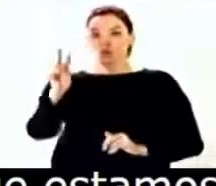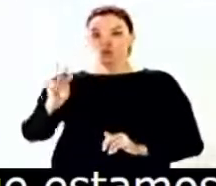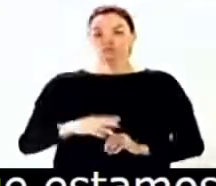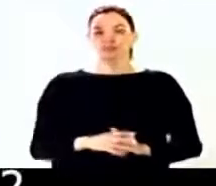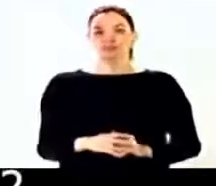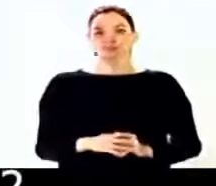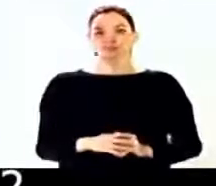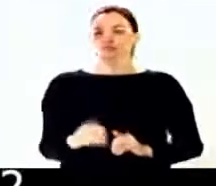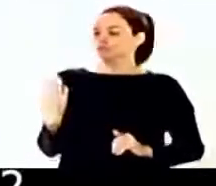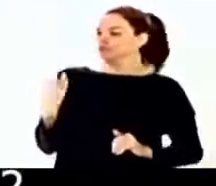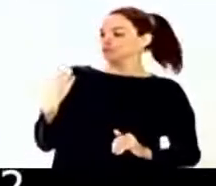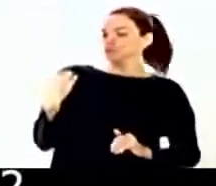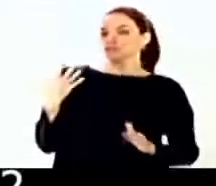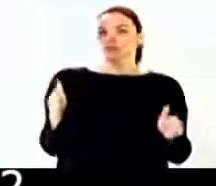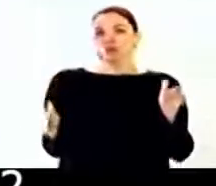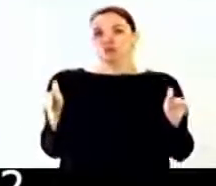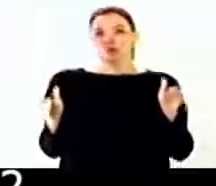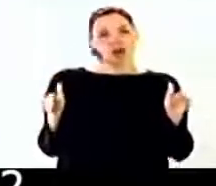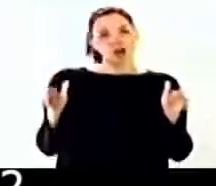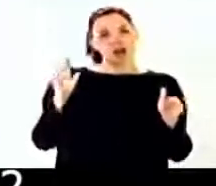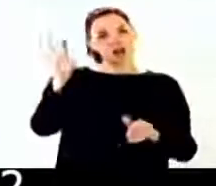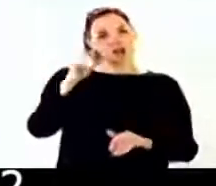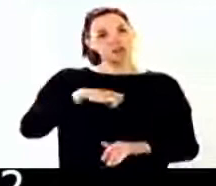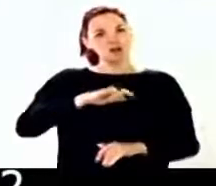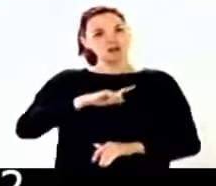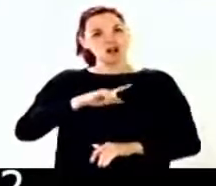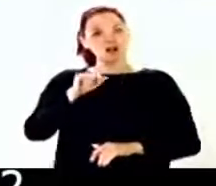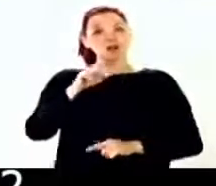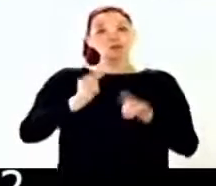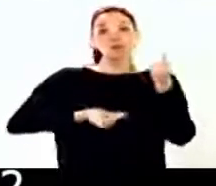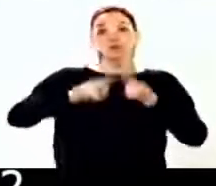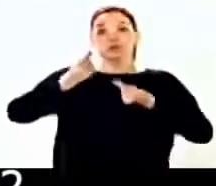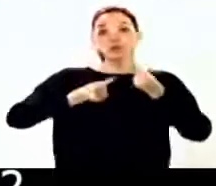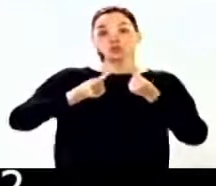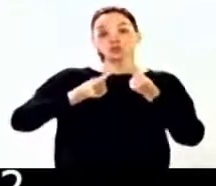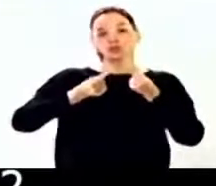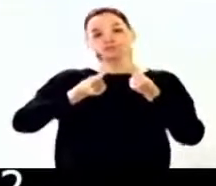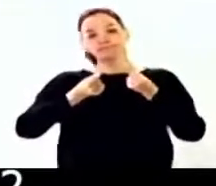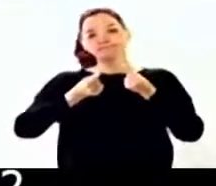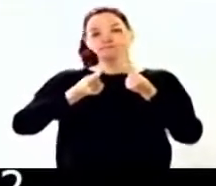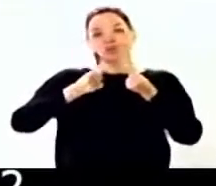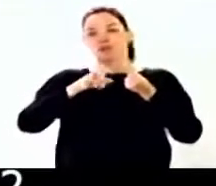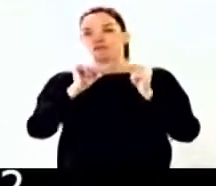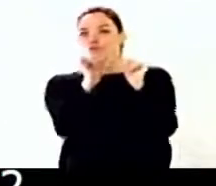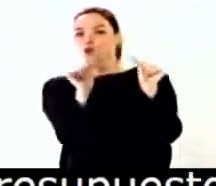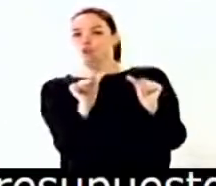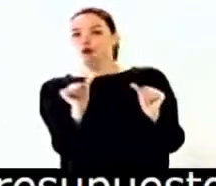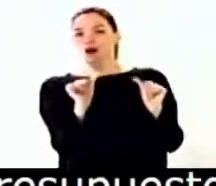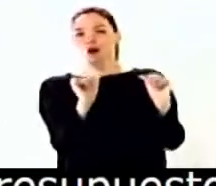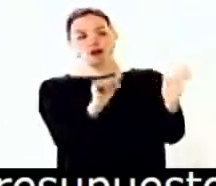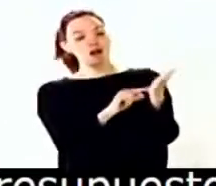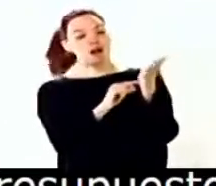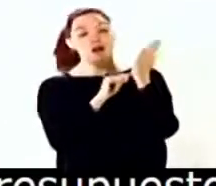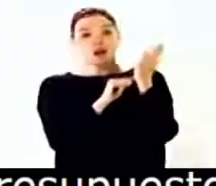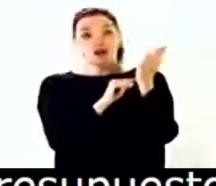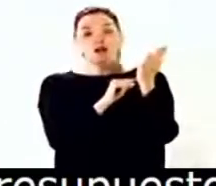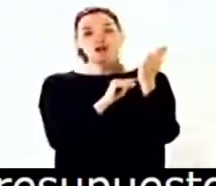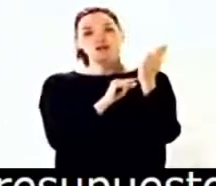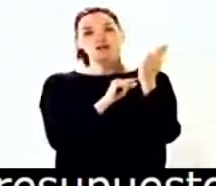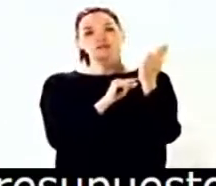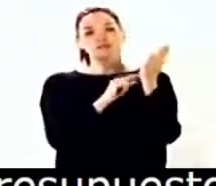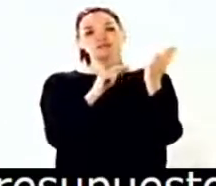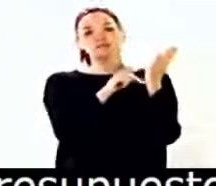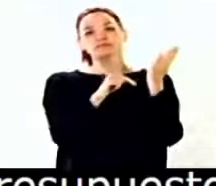este país en la que los presupuestos eran una manera de afrontar las crisis a base